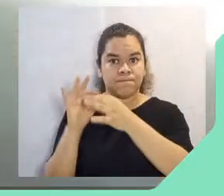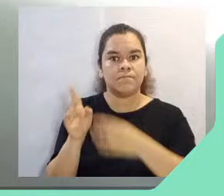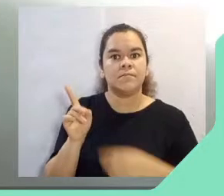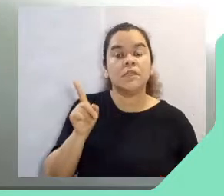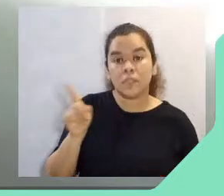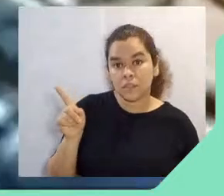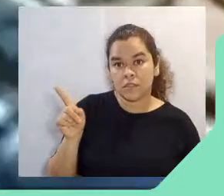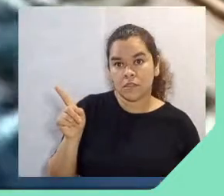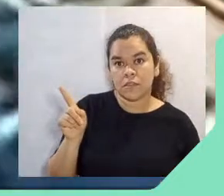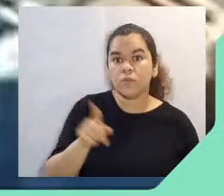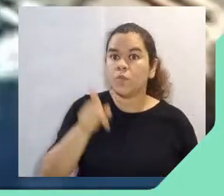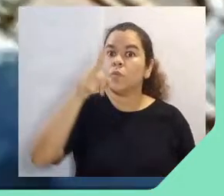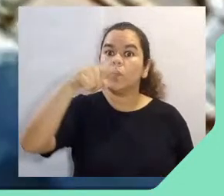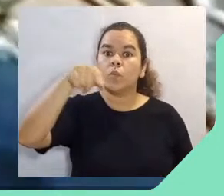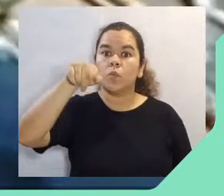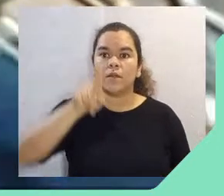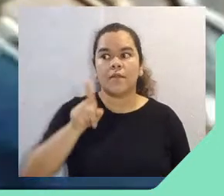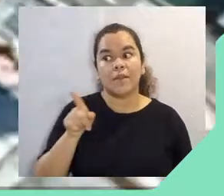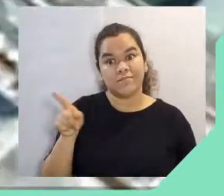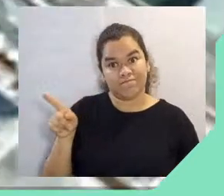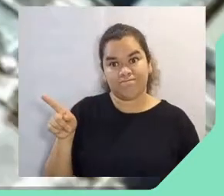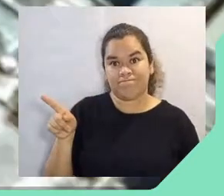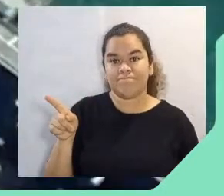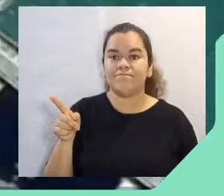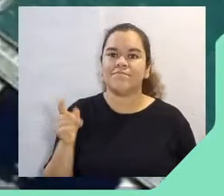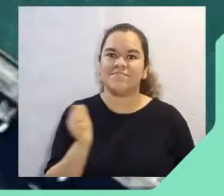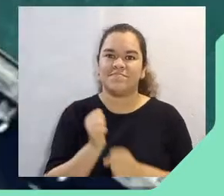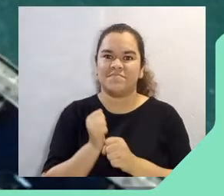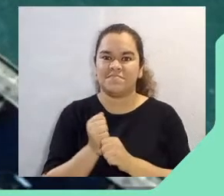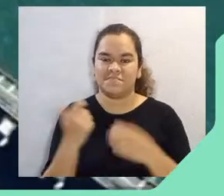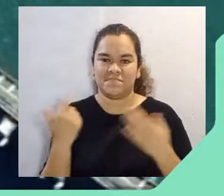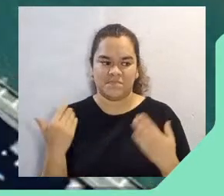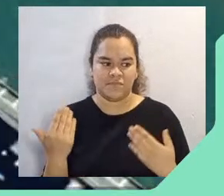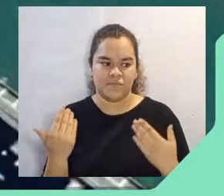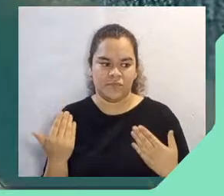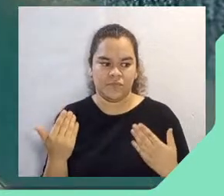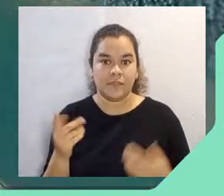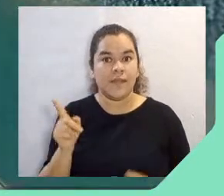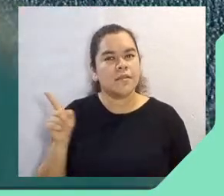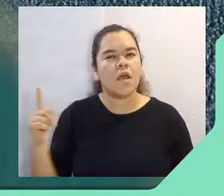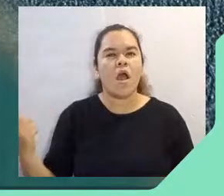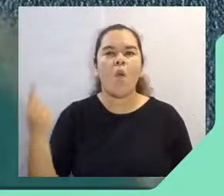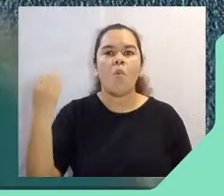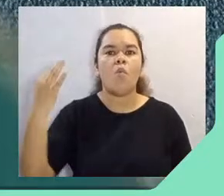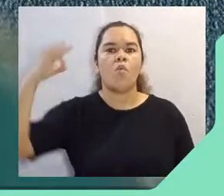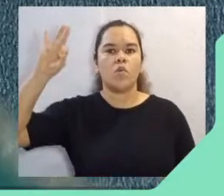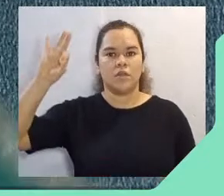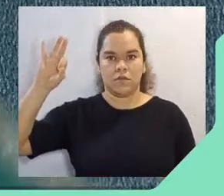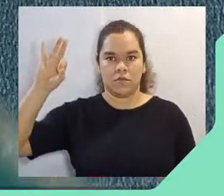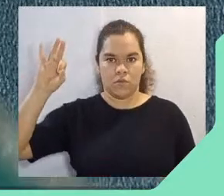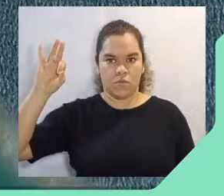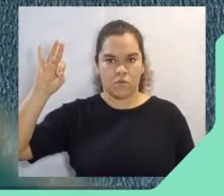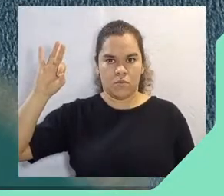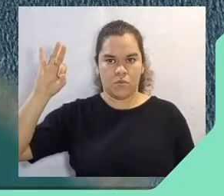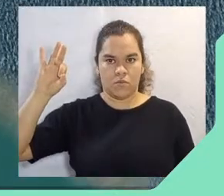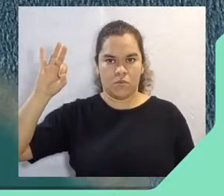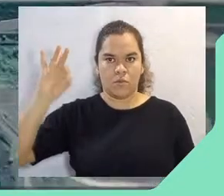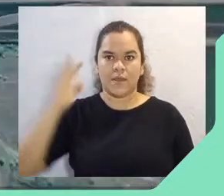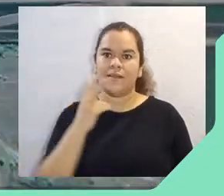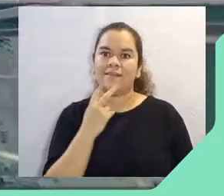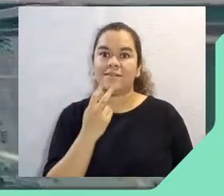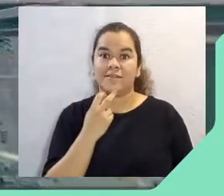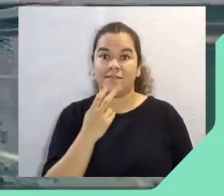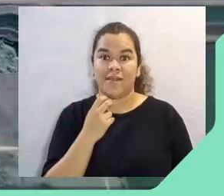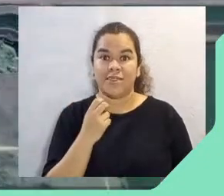cuales ustedes pueden llegar a trabajar. Esta no es la única forma en la cual se genera la energía